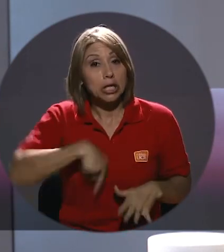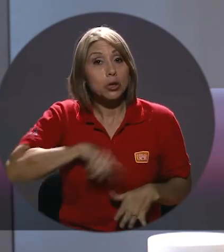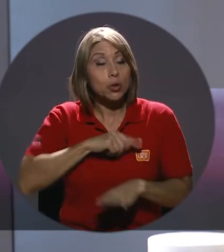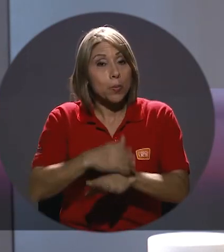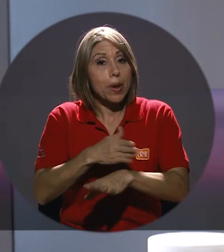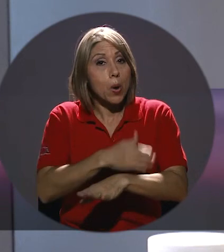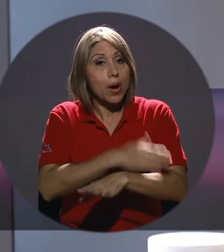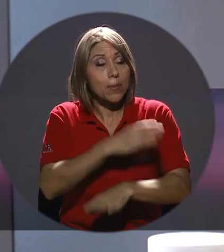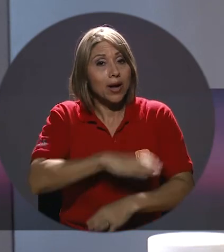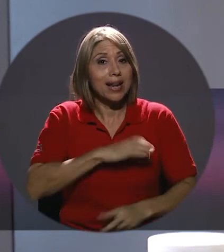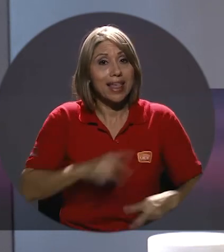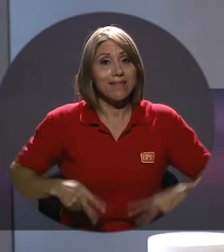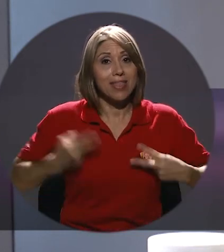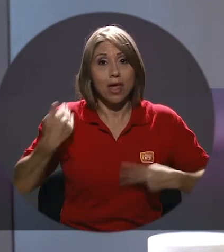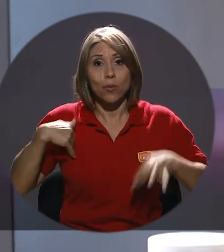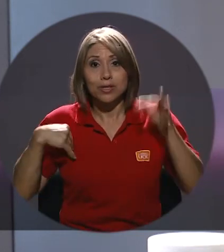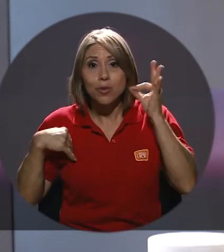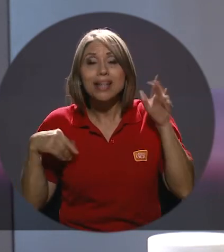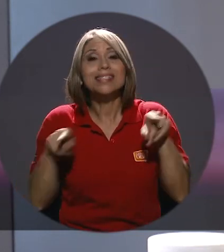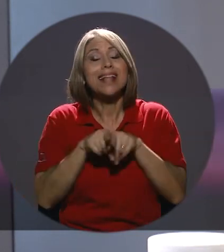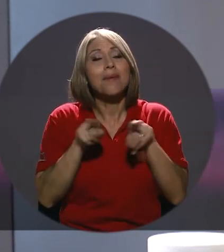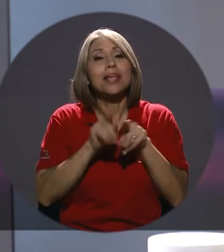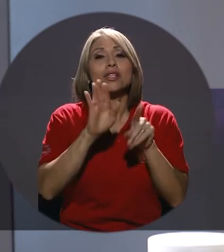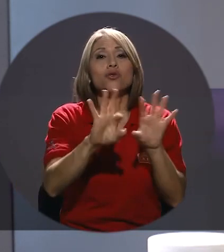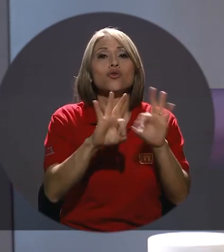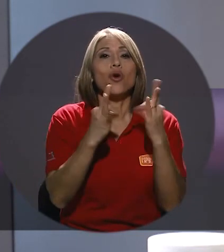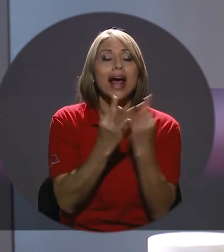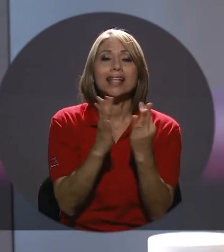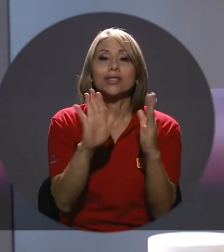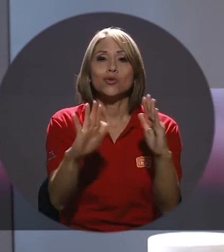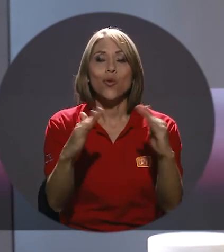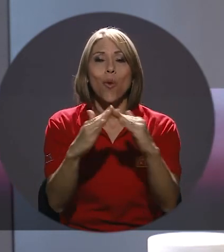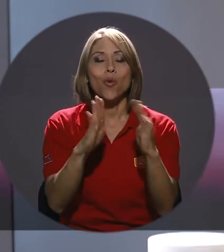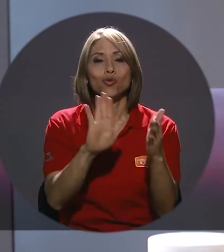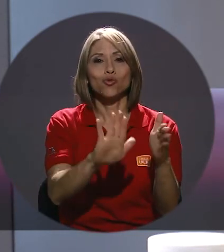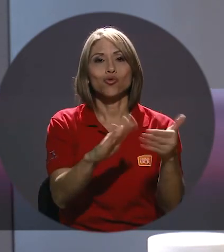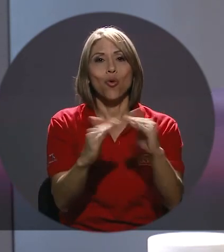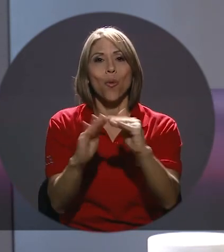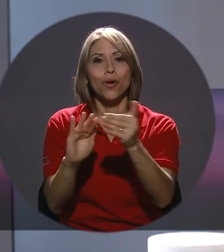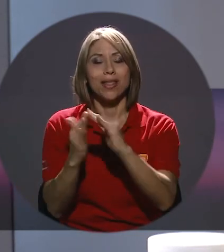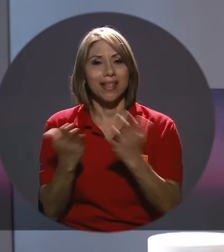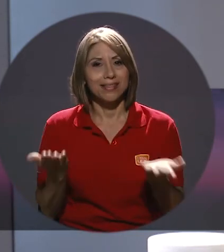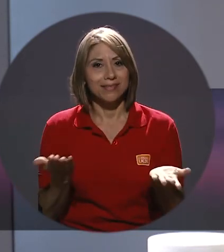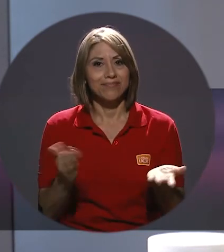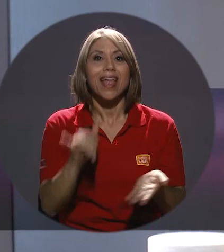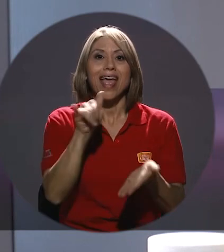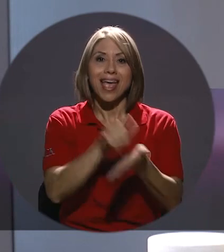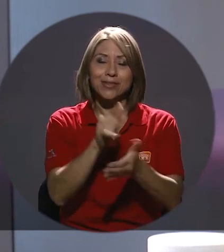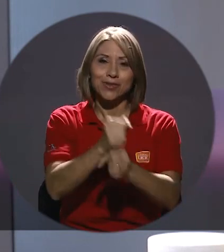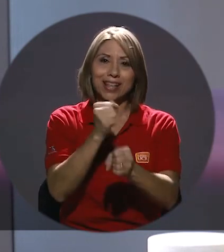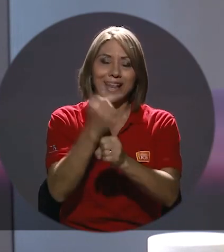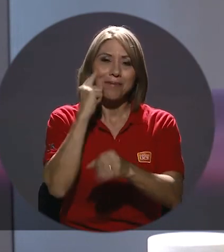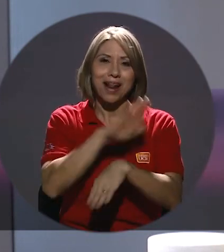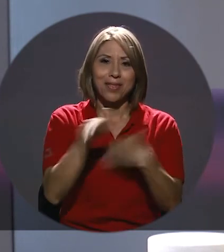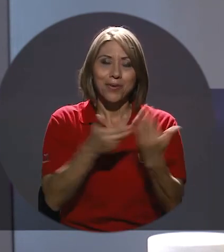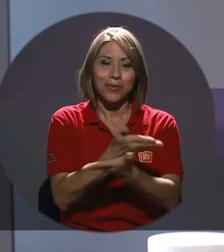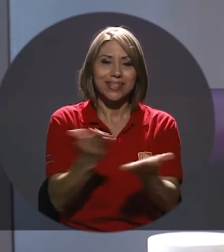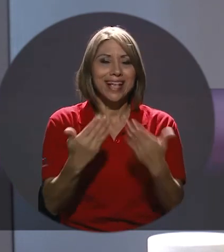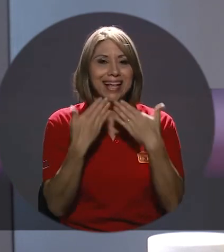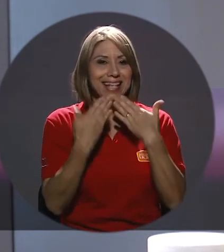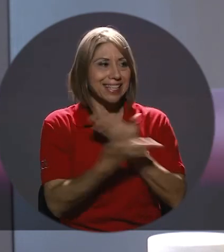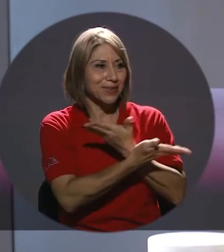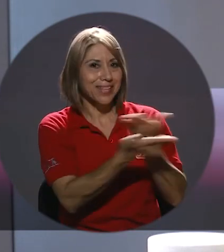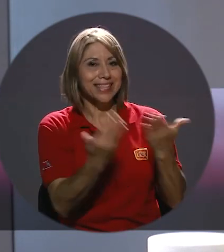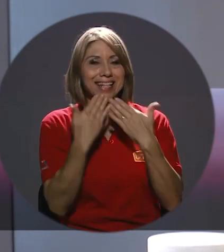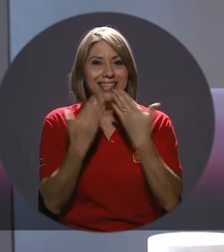calidad de vida de hombres y mujeres, pues también se mejora la calidad de vida de sus hogares, de sus familias, de sus comunidades. Pues sí, esto es una tarea para todos y todas. Muchas